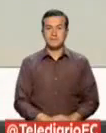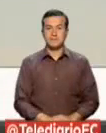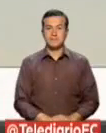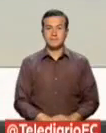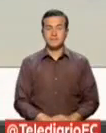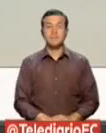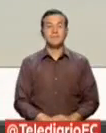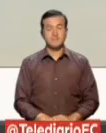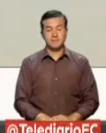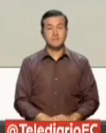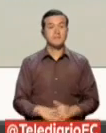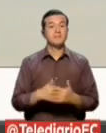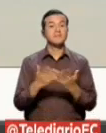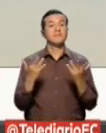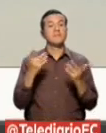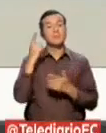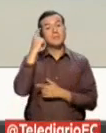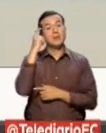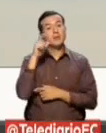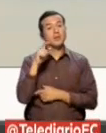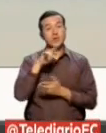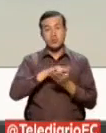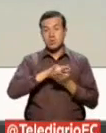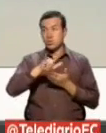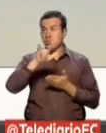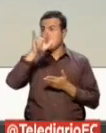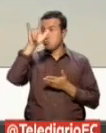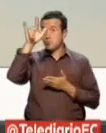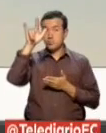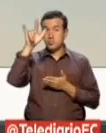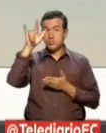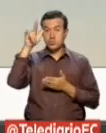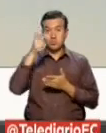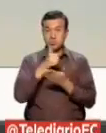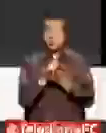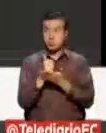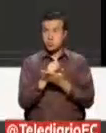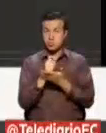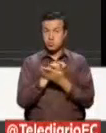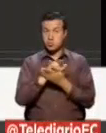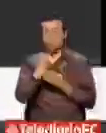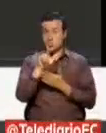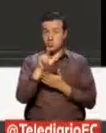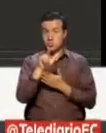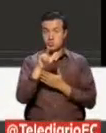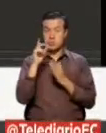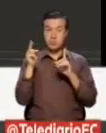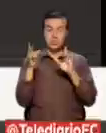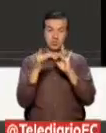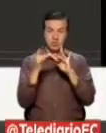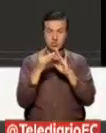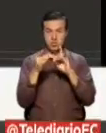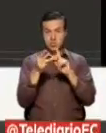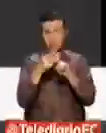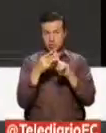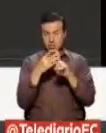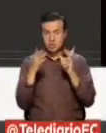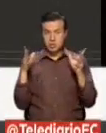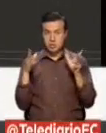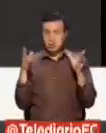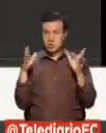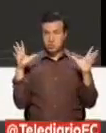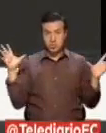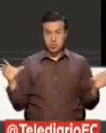Los creadores aseguran que el vehículo aéreo no tripulado tiene cobertura de banda ancha, interferencia de